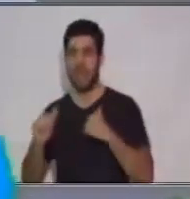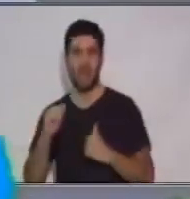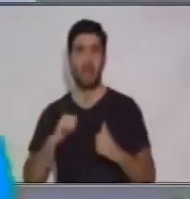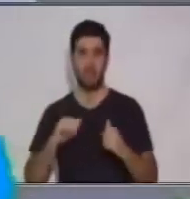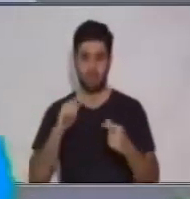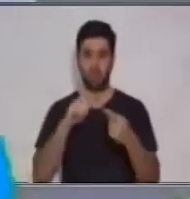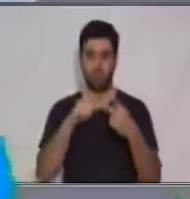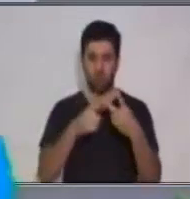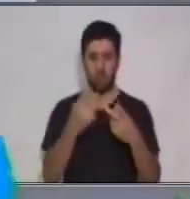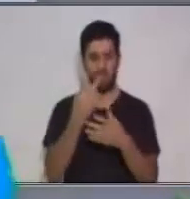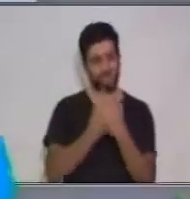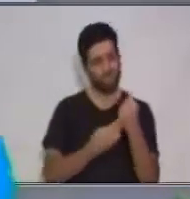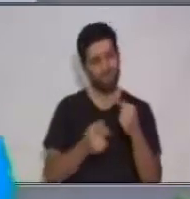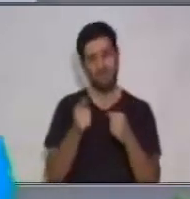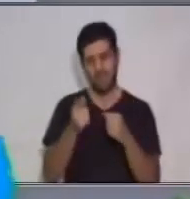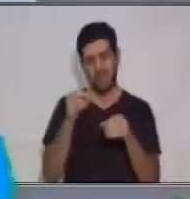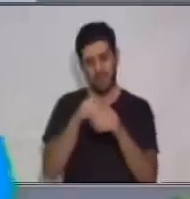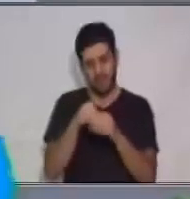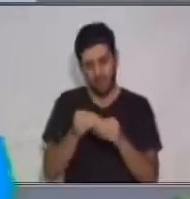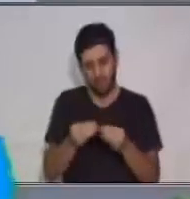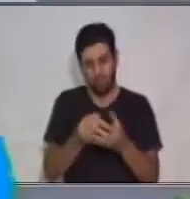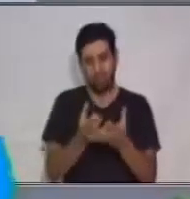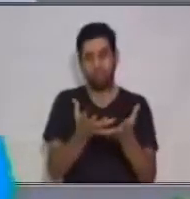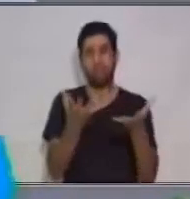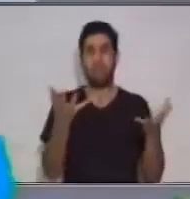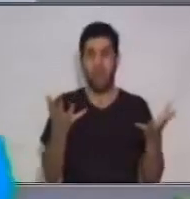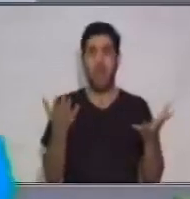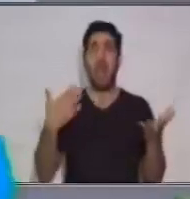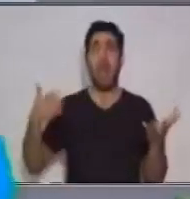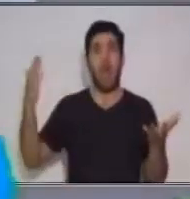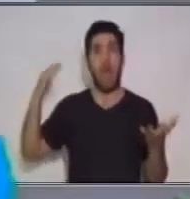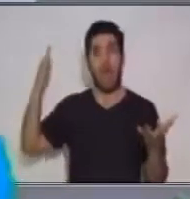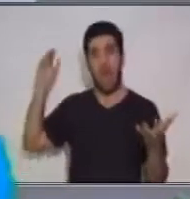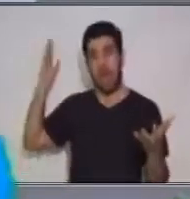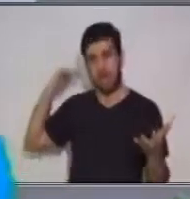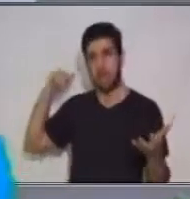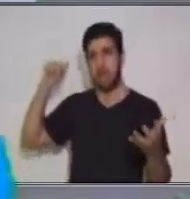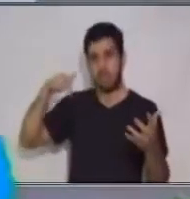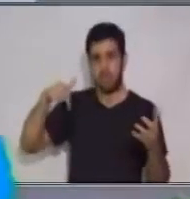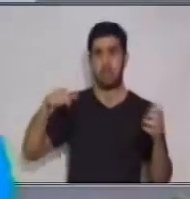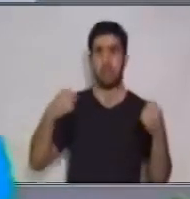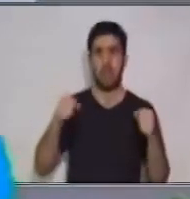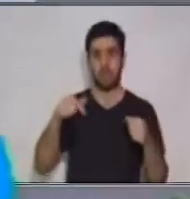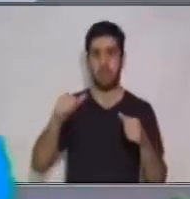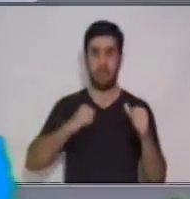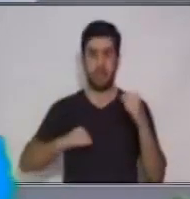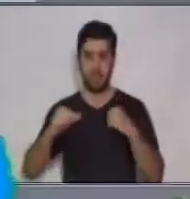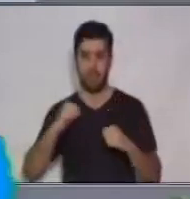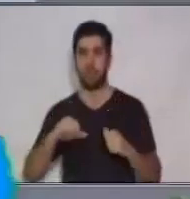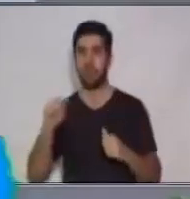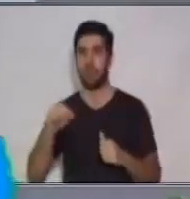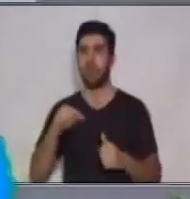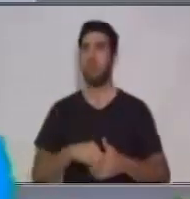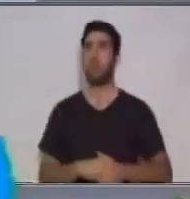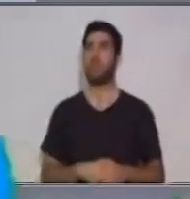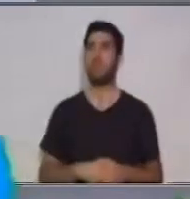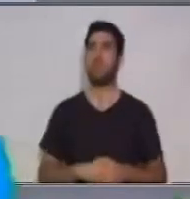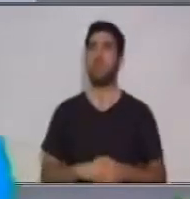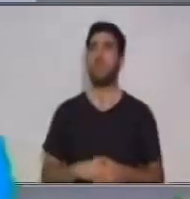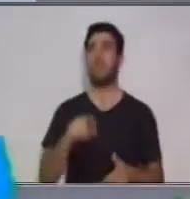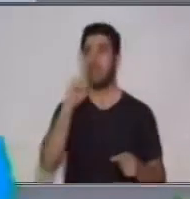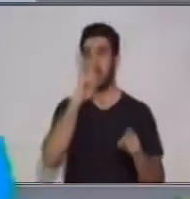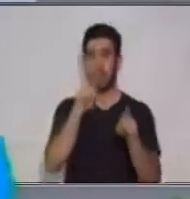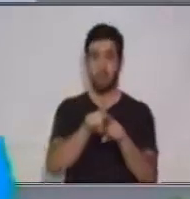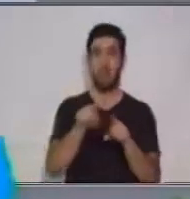más adelante cómo es que se interpretaba este tipo de teatro. Y otro